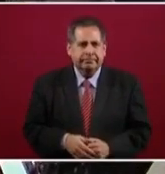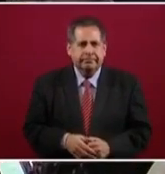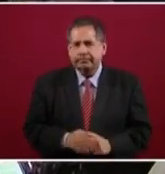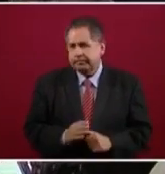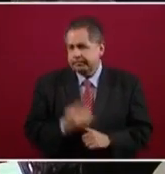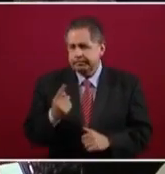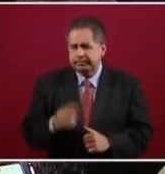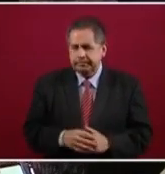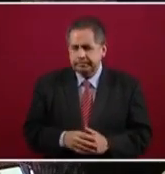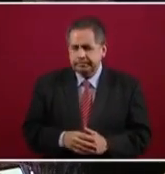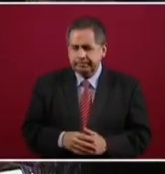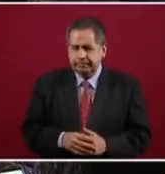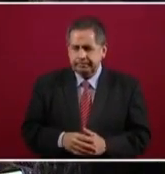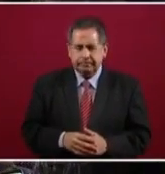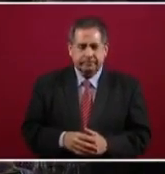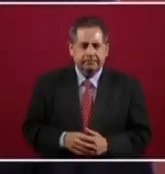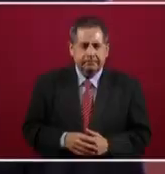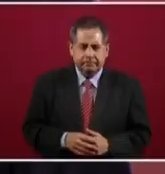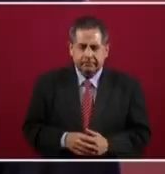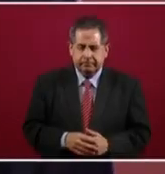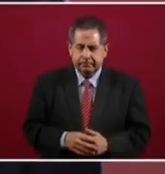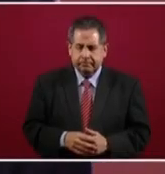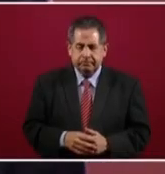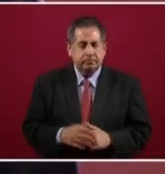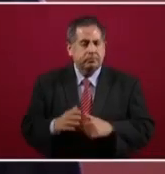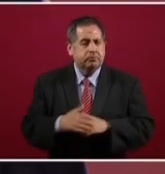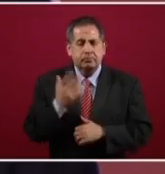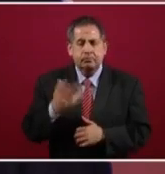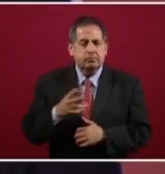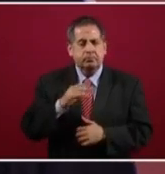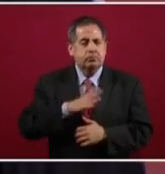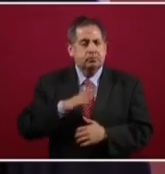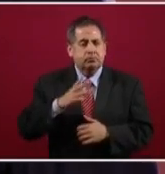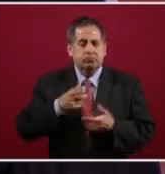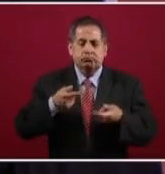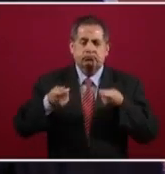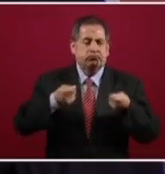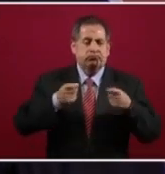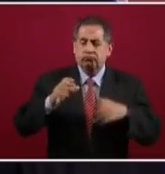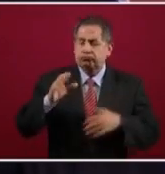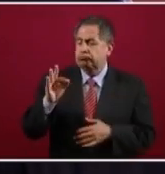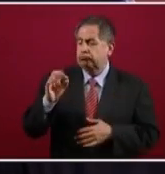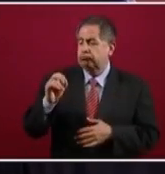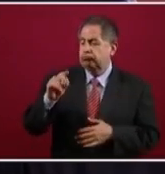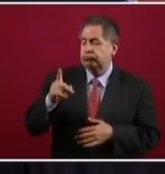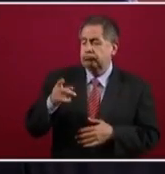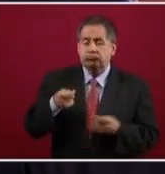¿Por qué? Porque no había control del Fonden.